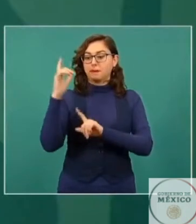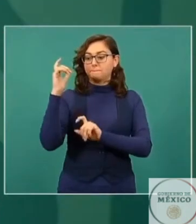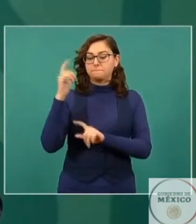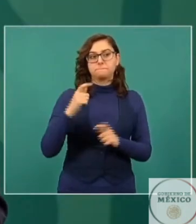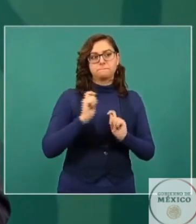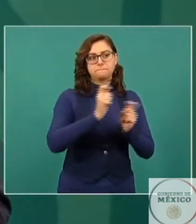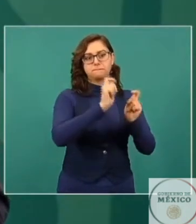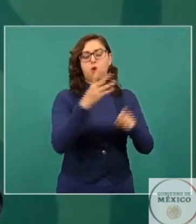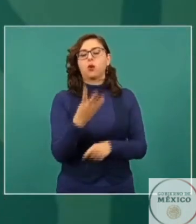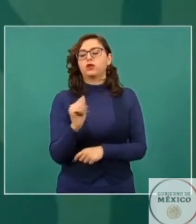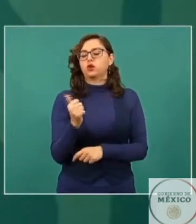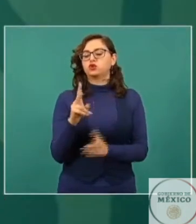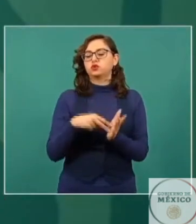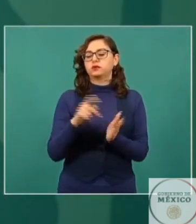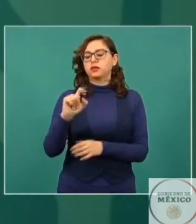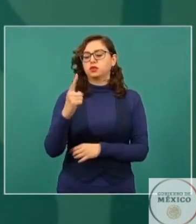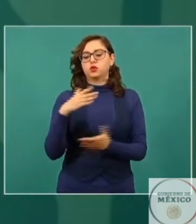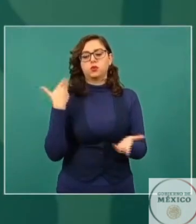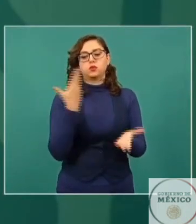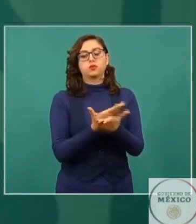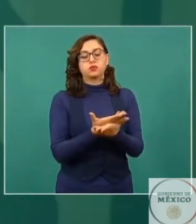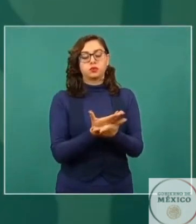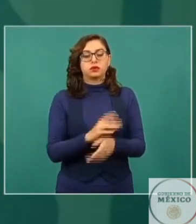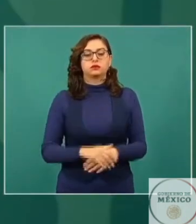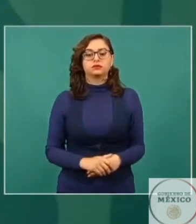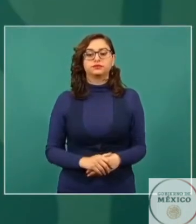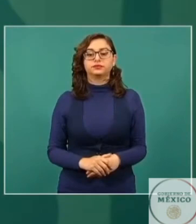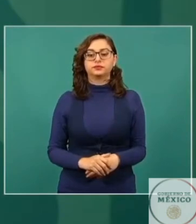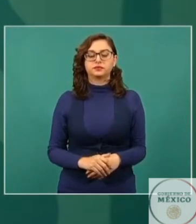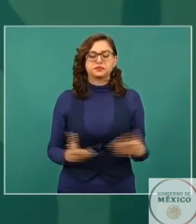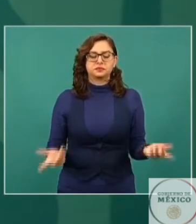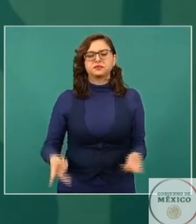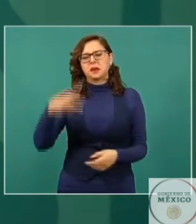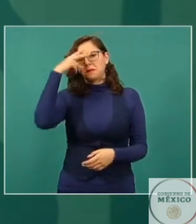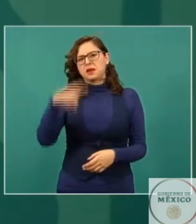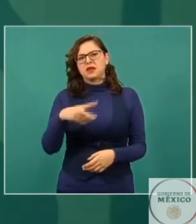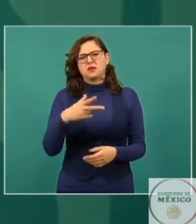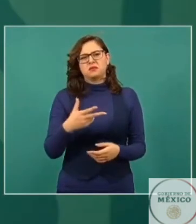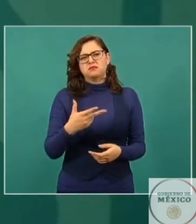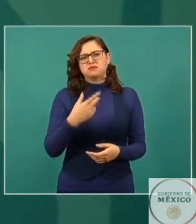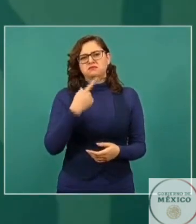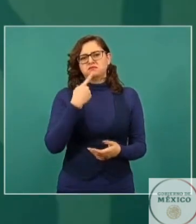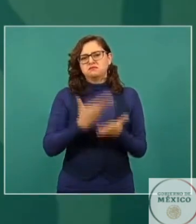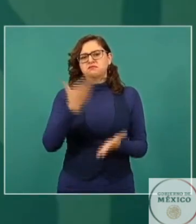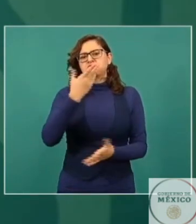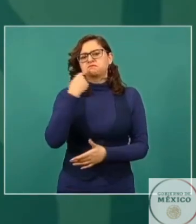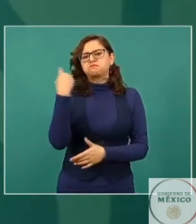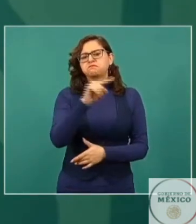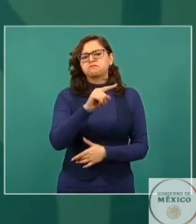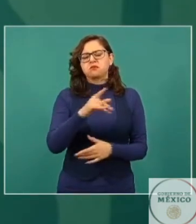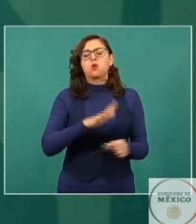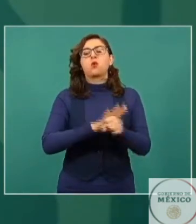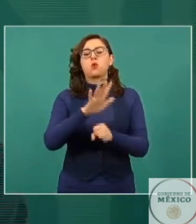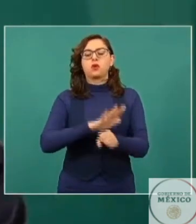2021. ¿Qué es lo que México reclama en esa demanda? Que las prácticas